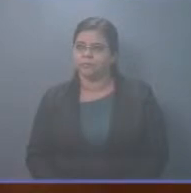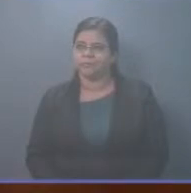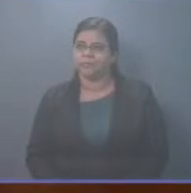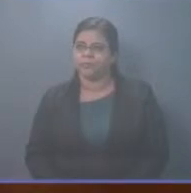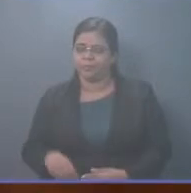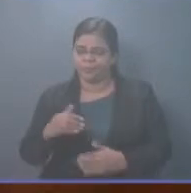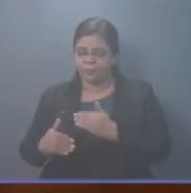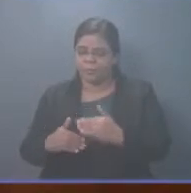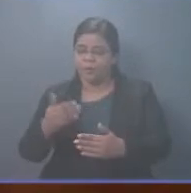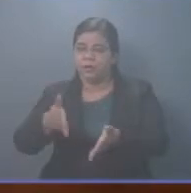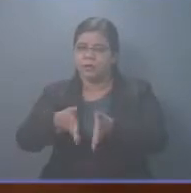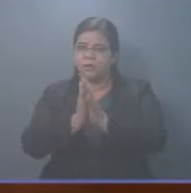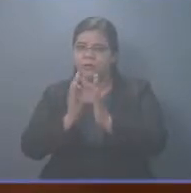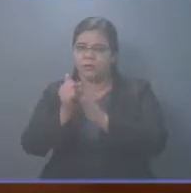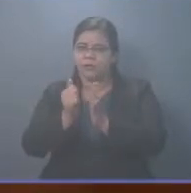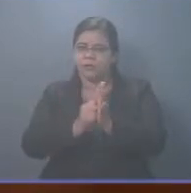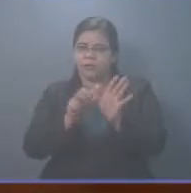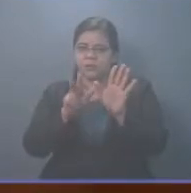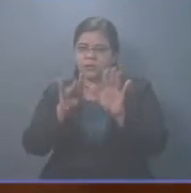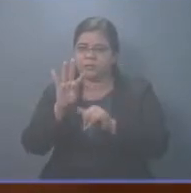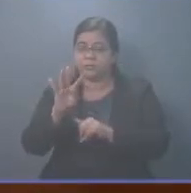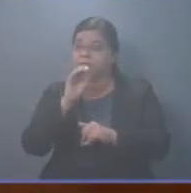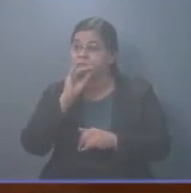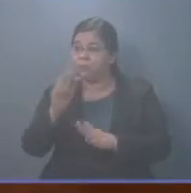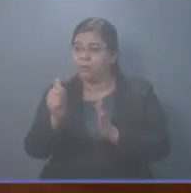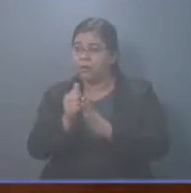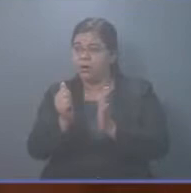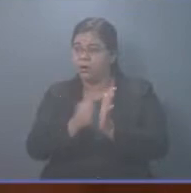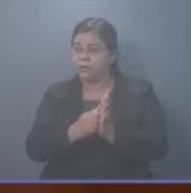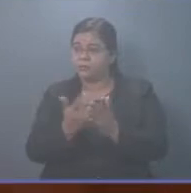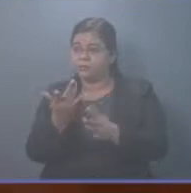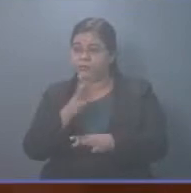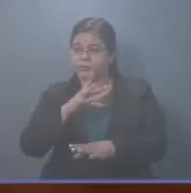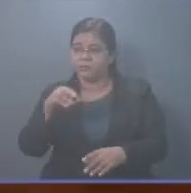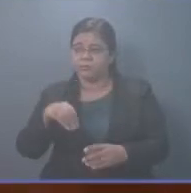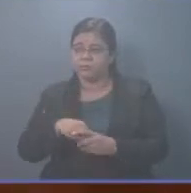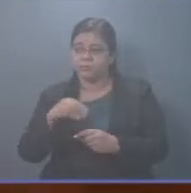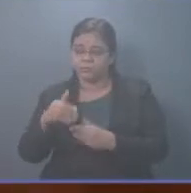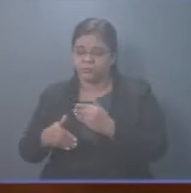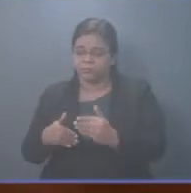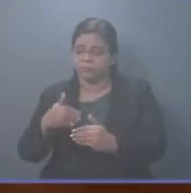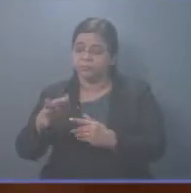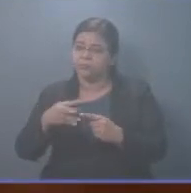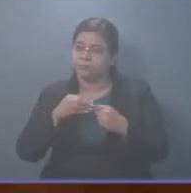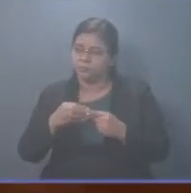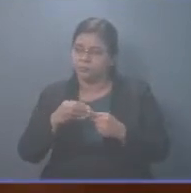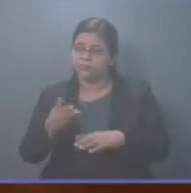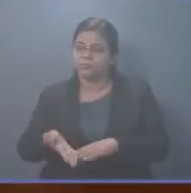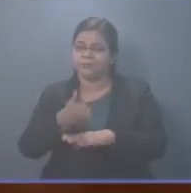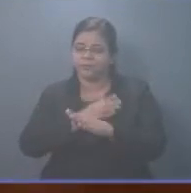Trámite de la solicitud, artículo 84. Este artículo está dentro de los procedimientos especiales que se